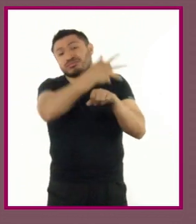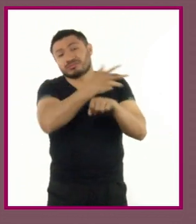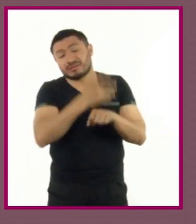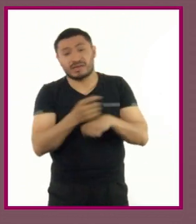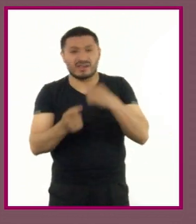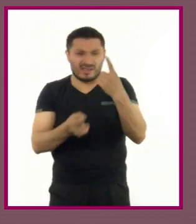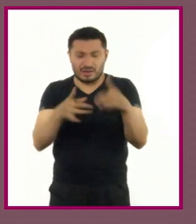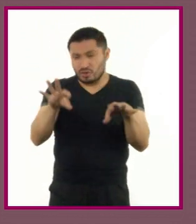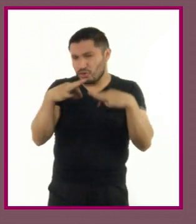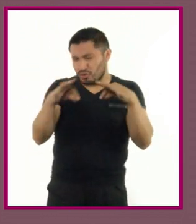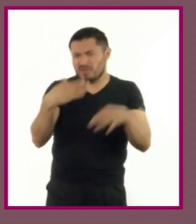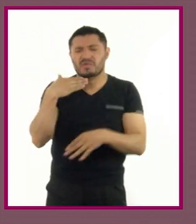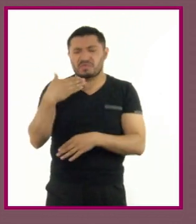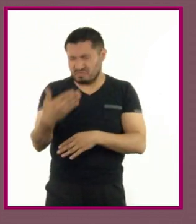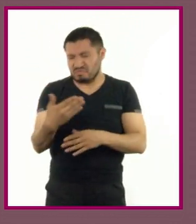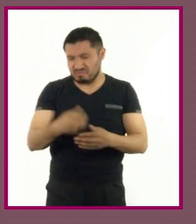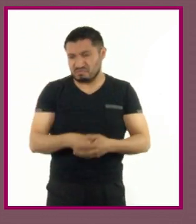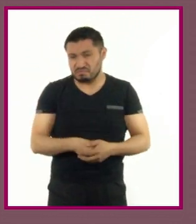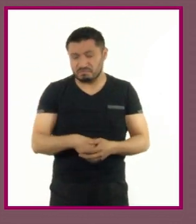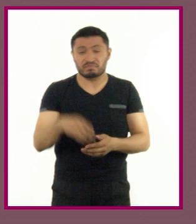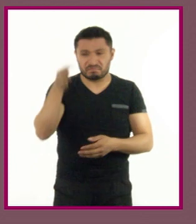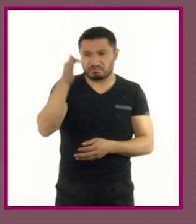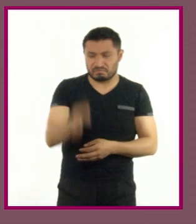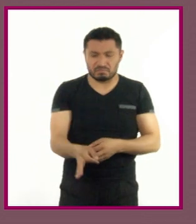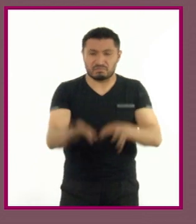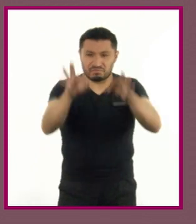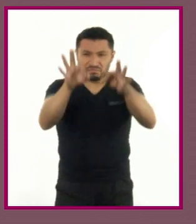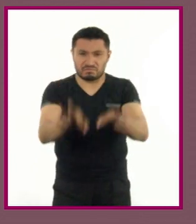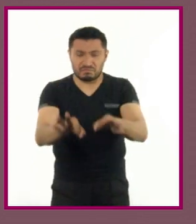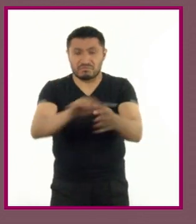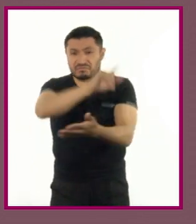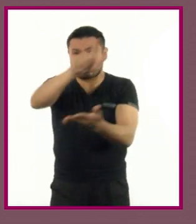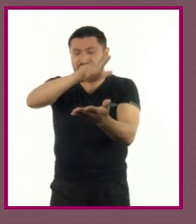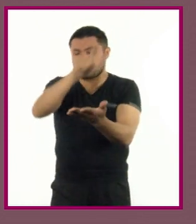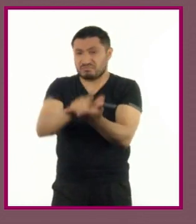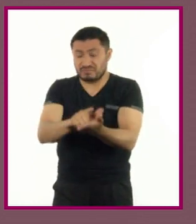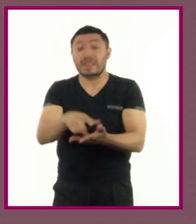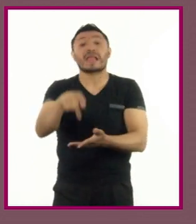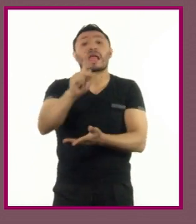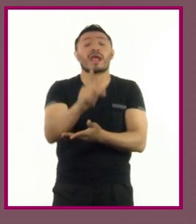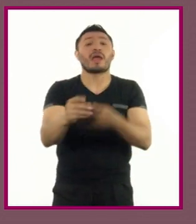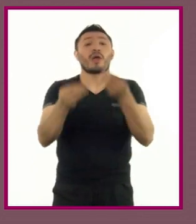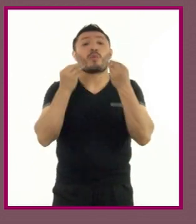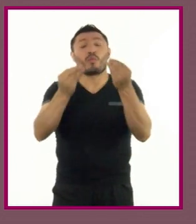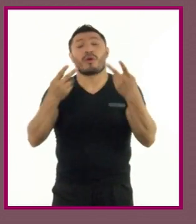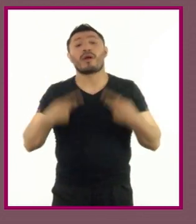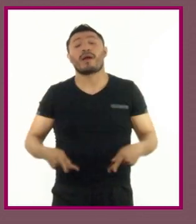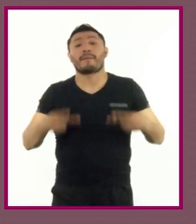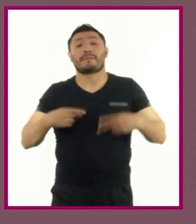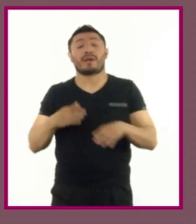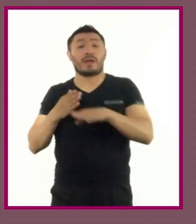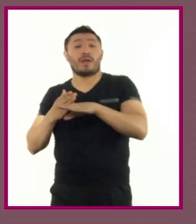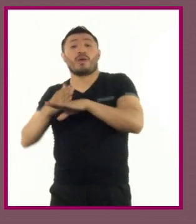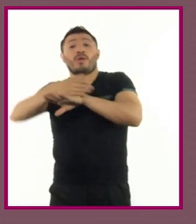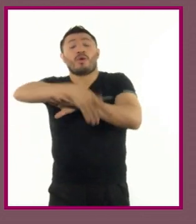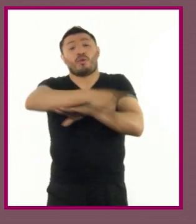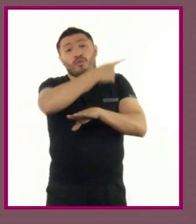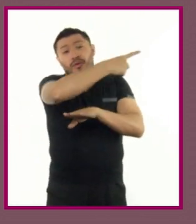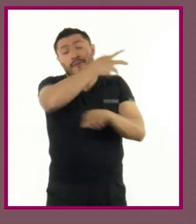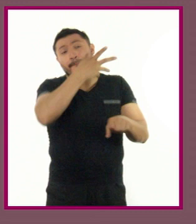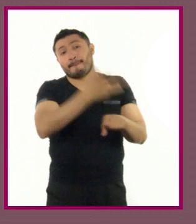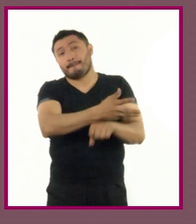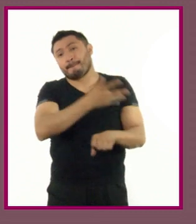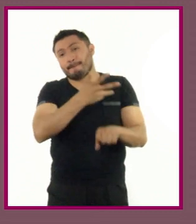con documentos y son aceptados de manera legal, pero otros entran a ese